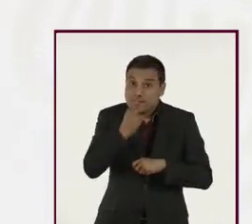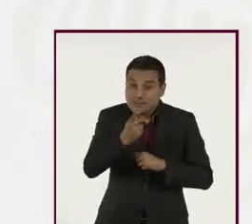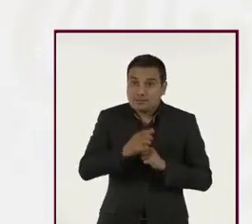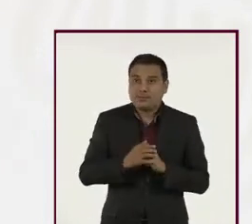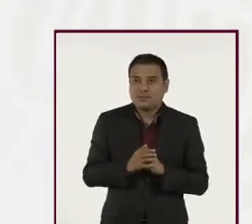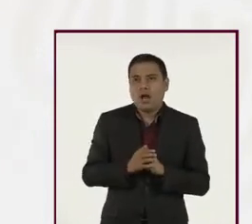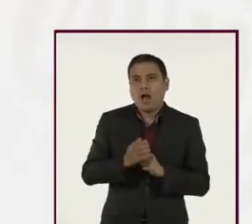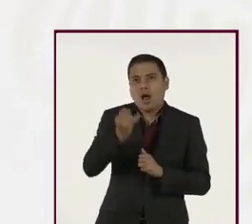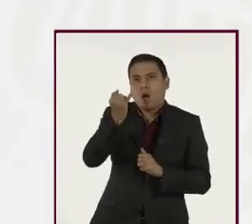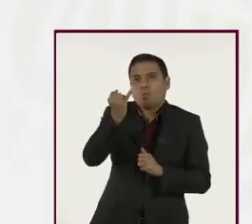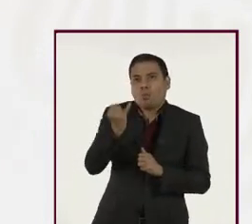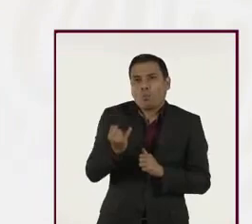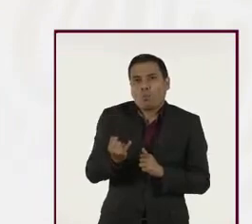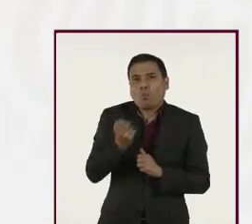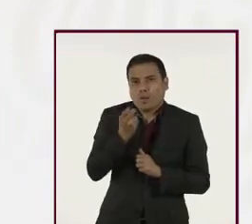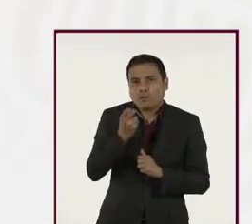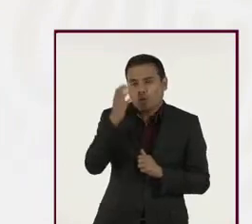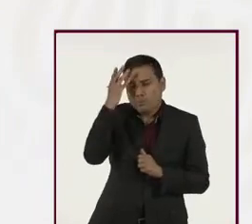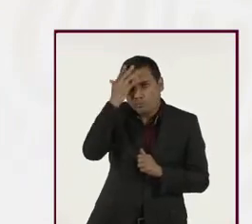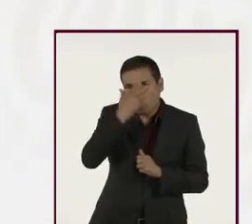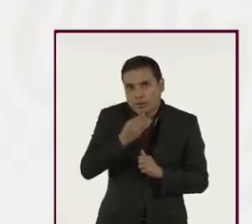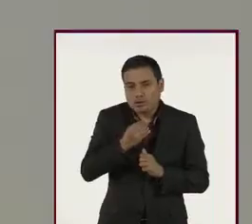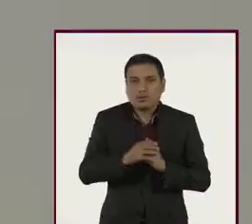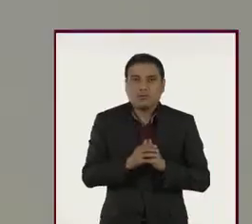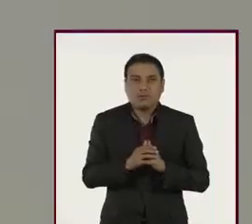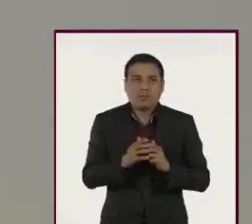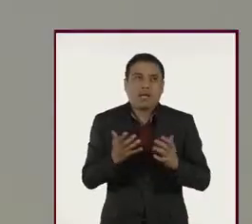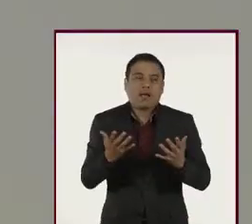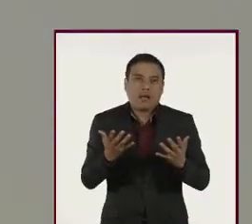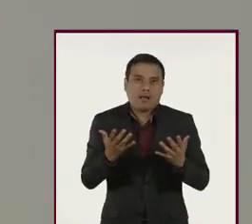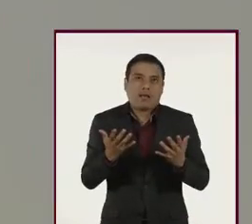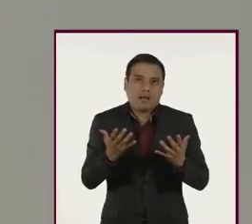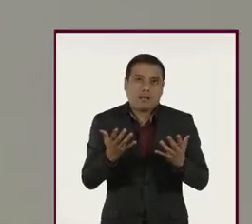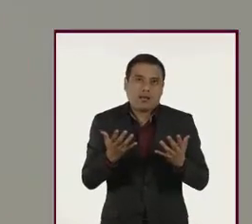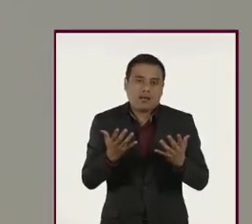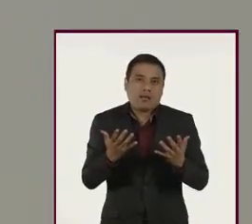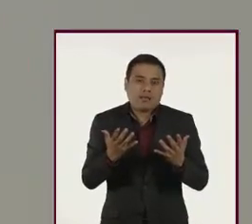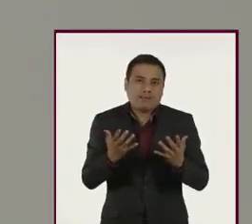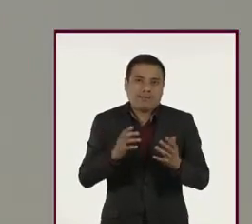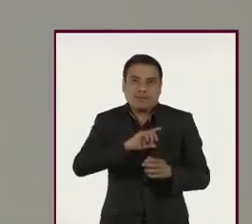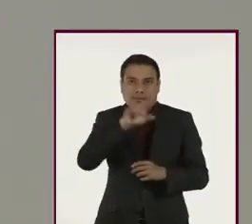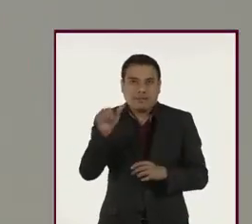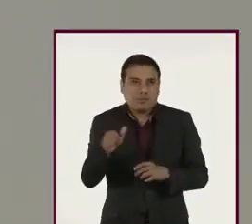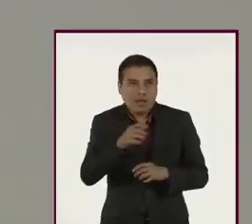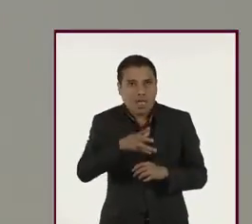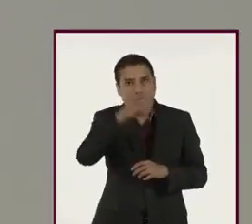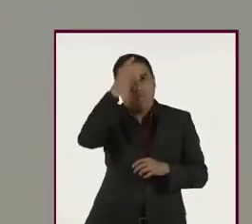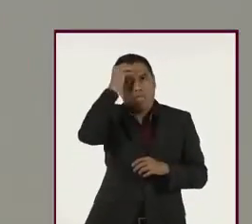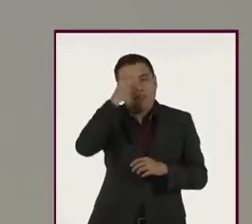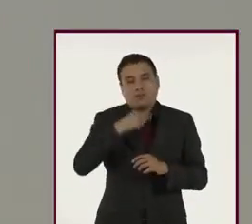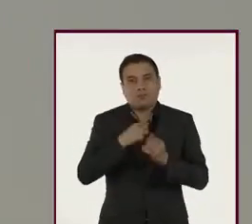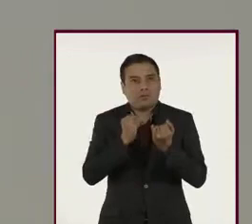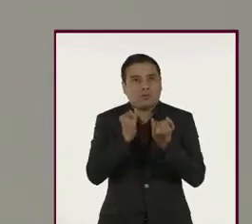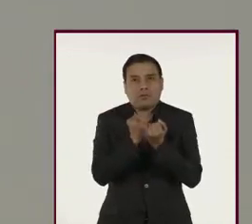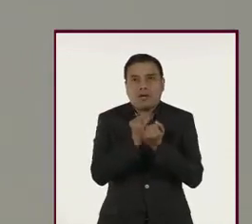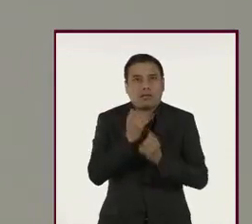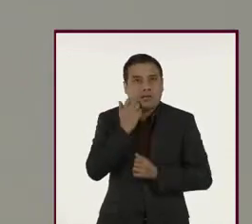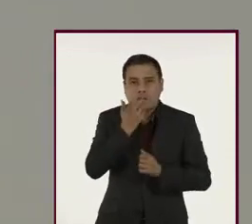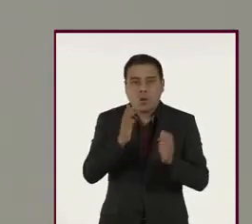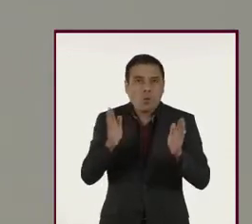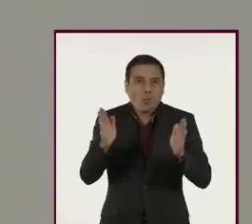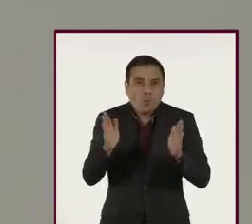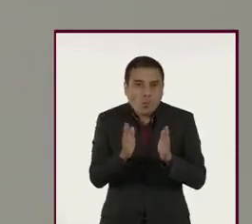busca una corporalidad delgada para hablar que una persona es bella o que es atractiva físicamente. Y